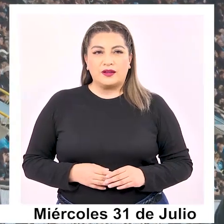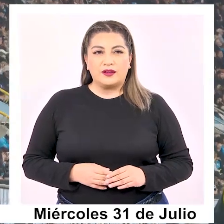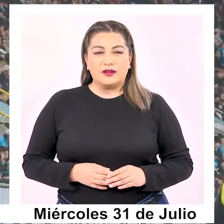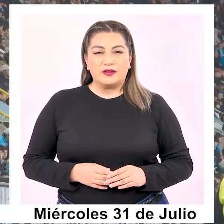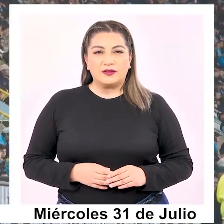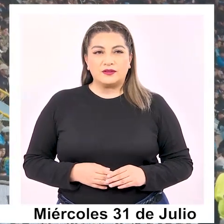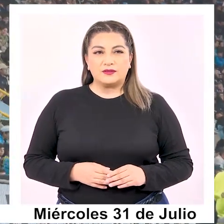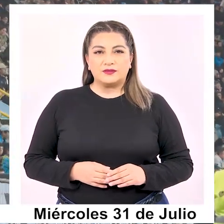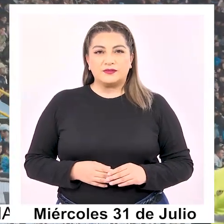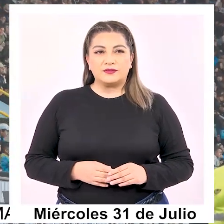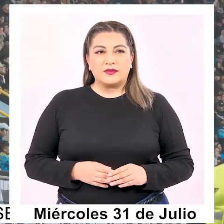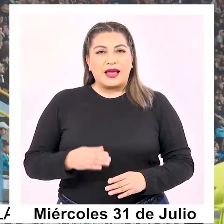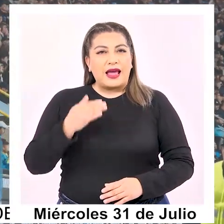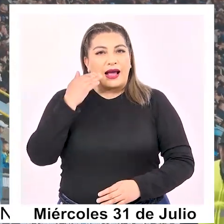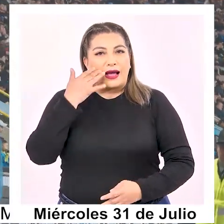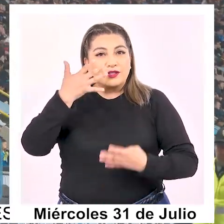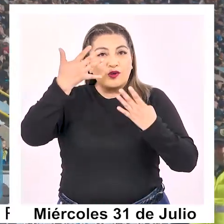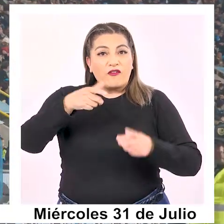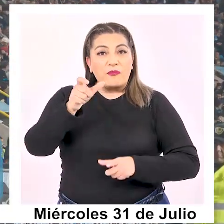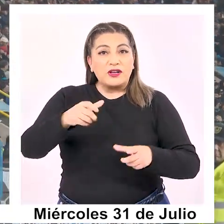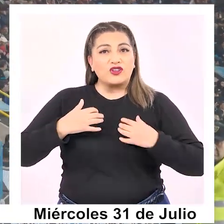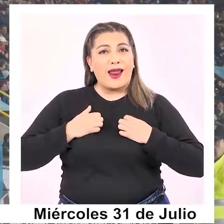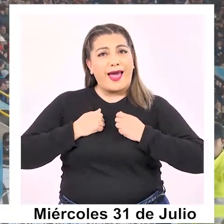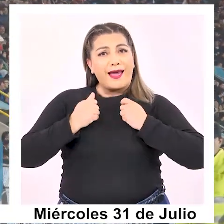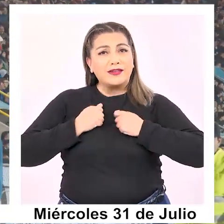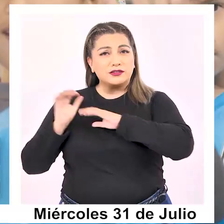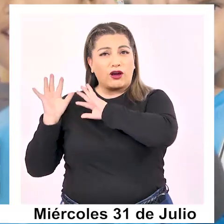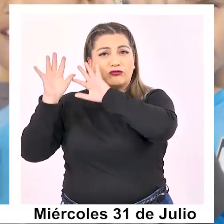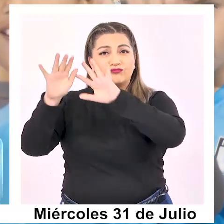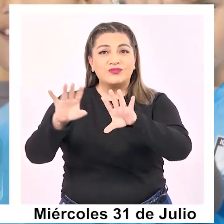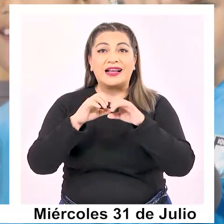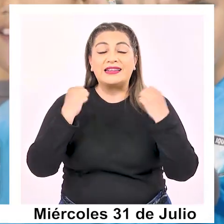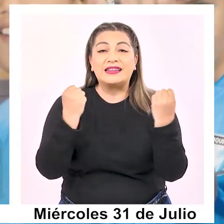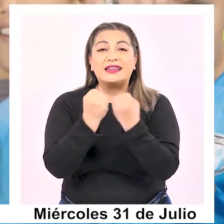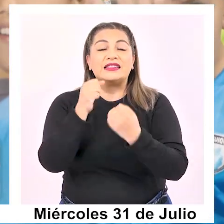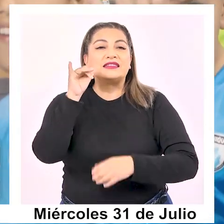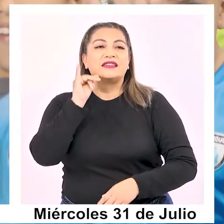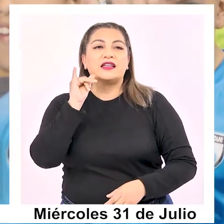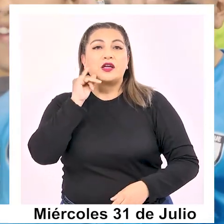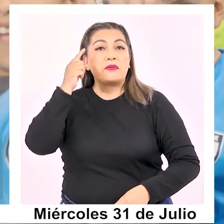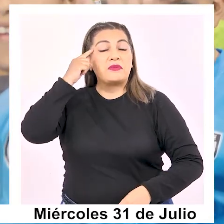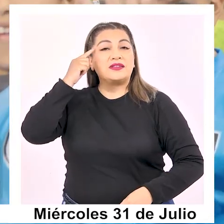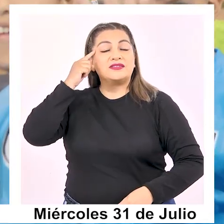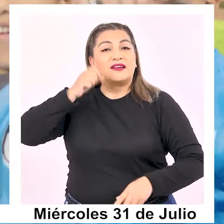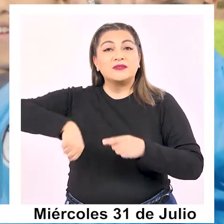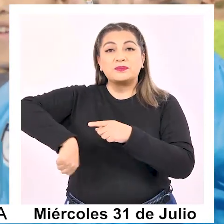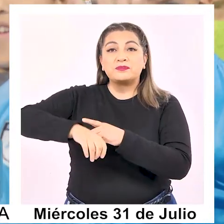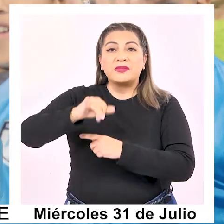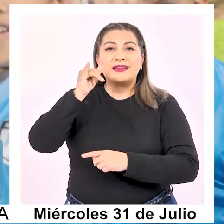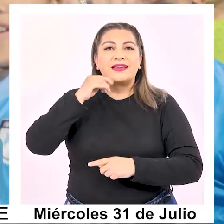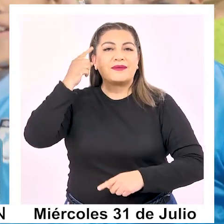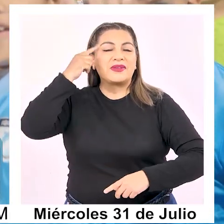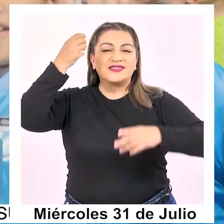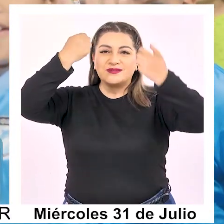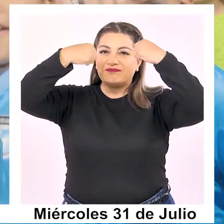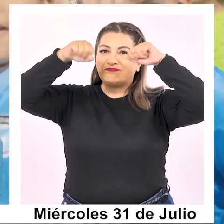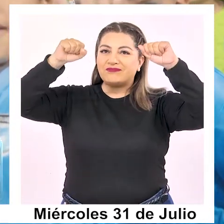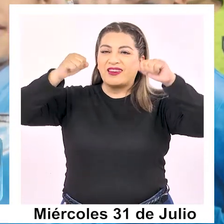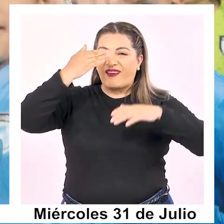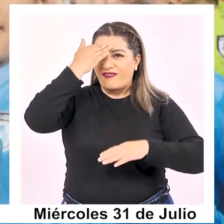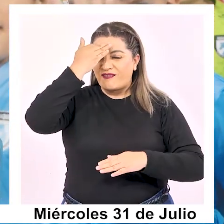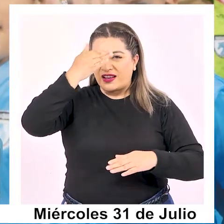Aunque los casi 9.000 hinchas que llegaron al tierra de campeones esperaban que Deportes Iquique lograra un triunfo de Antunión